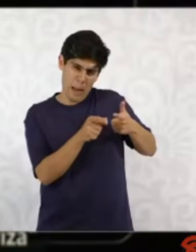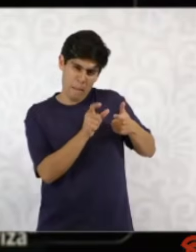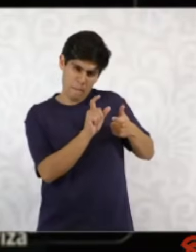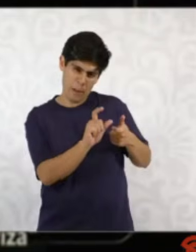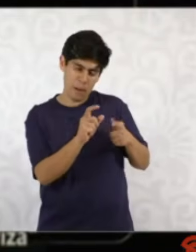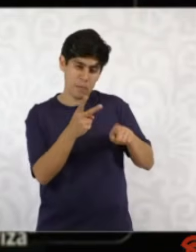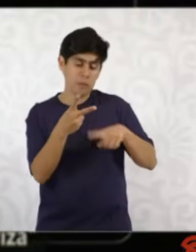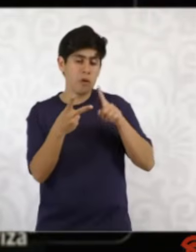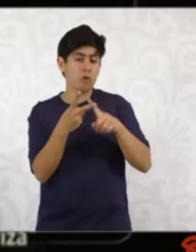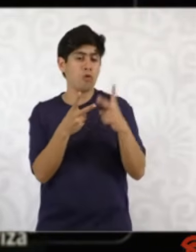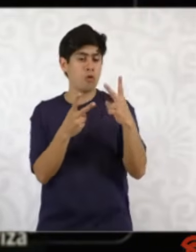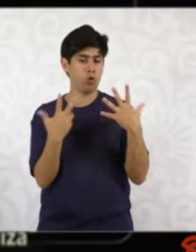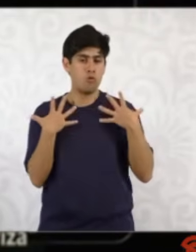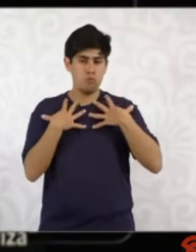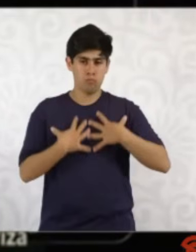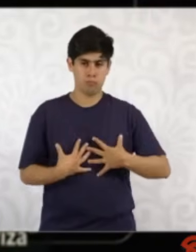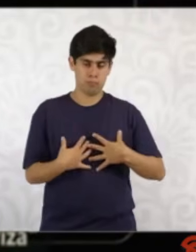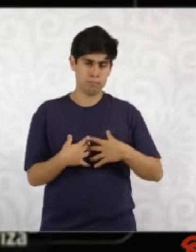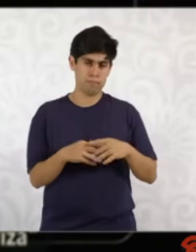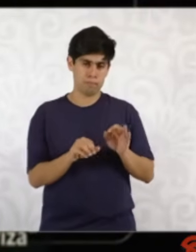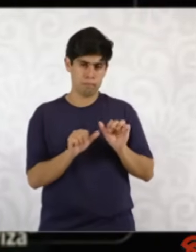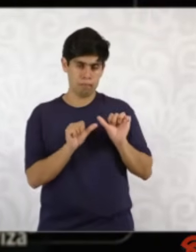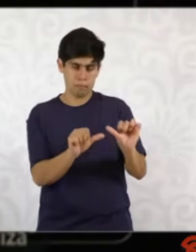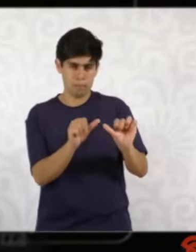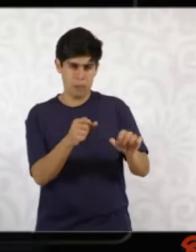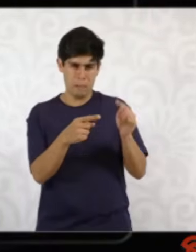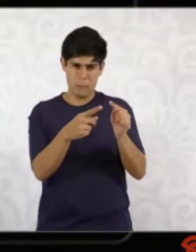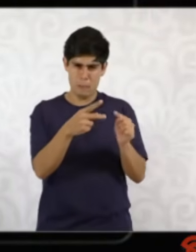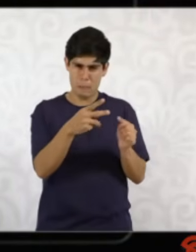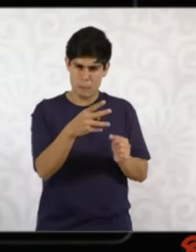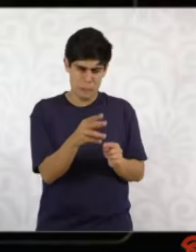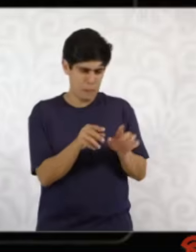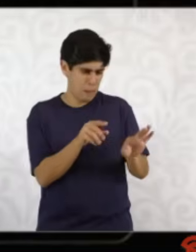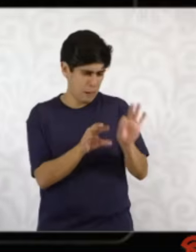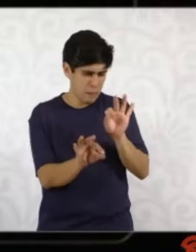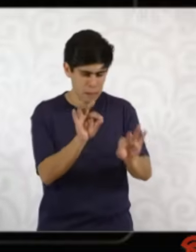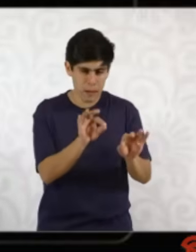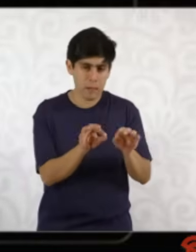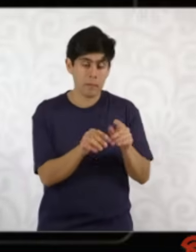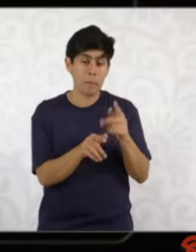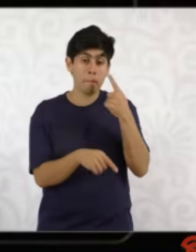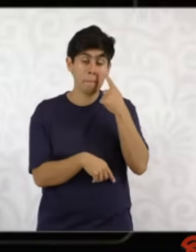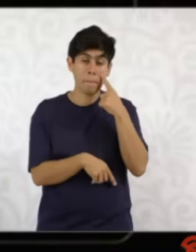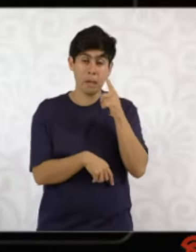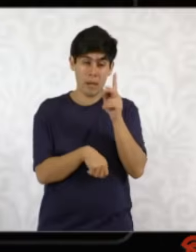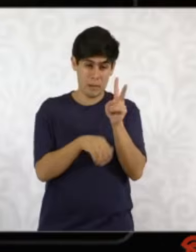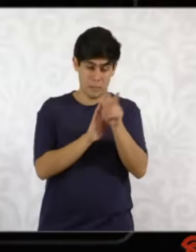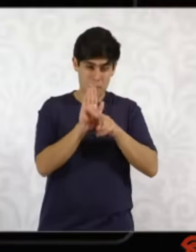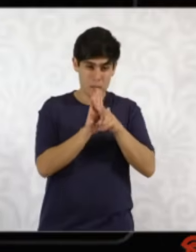chalecos tácticos y dicen que siguen con la investigación. Escuche y vea la potencia de los disparos.